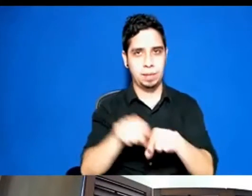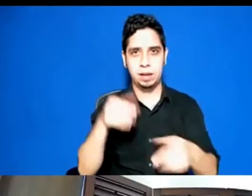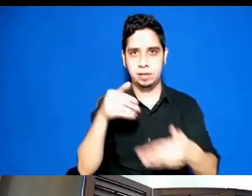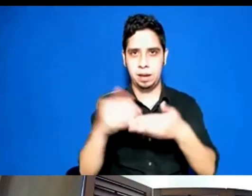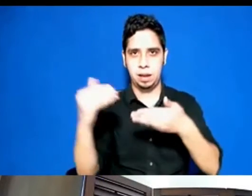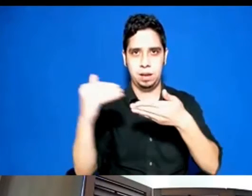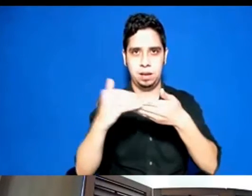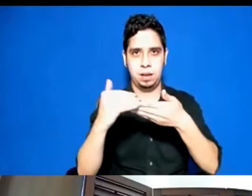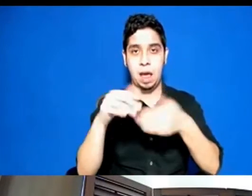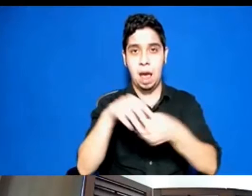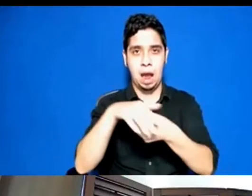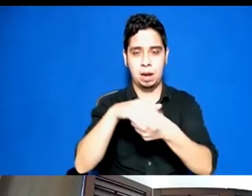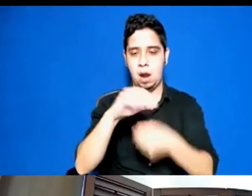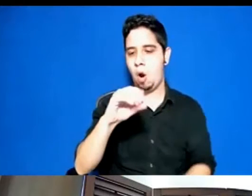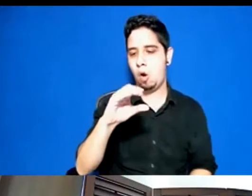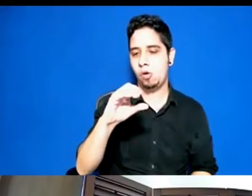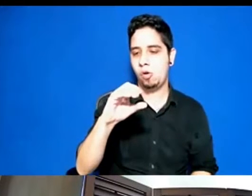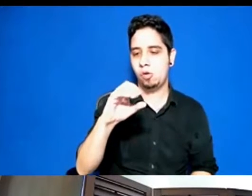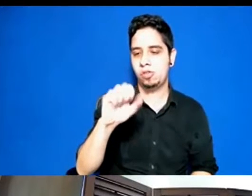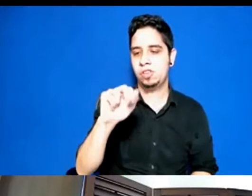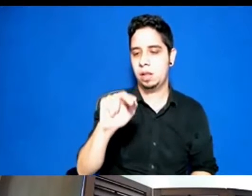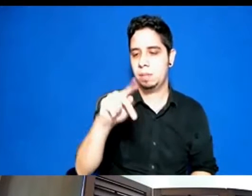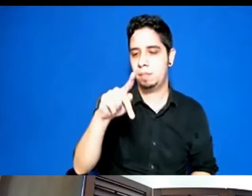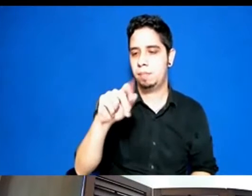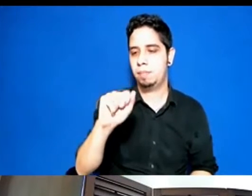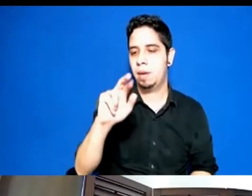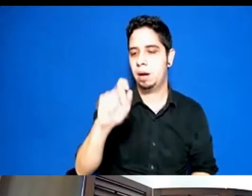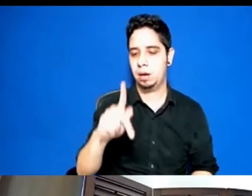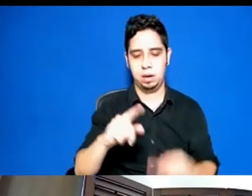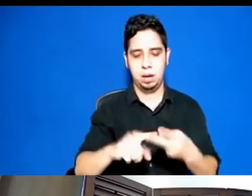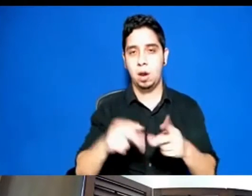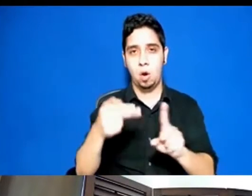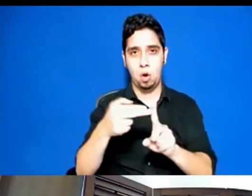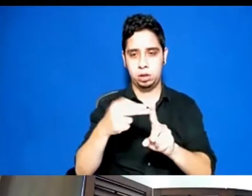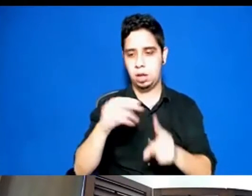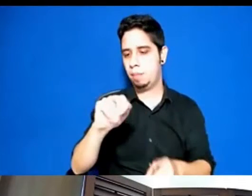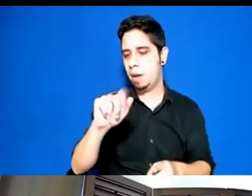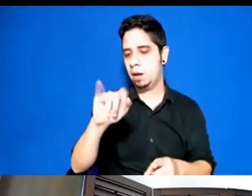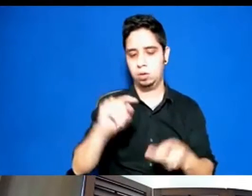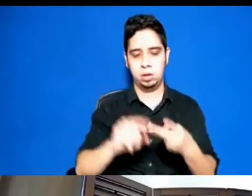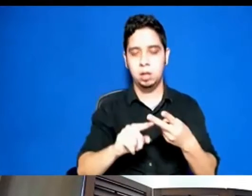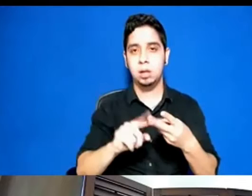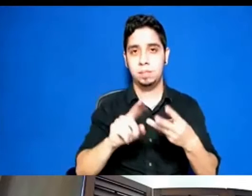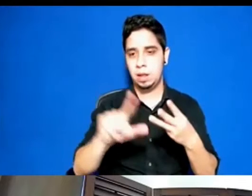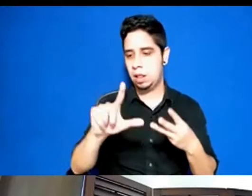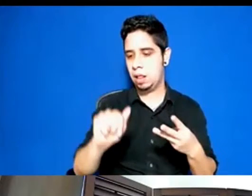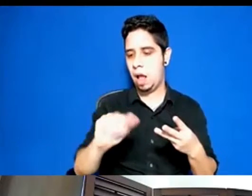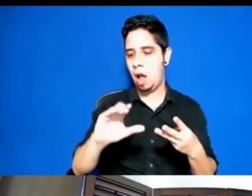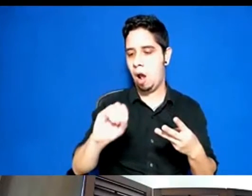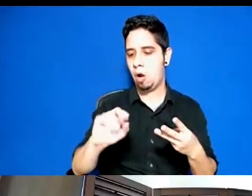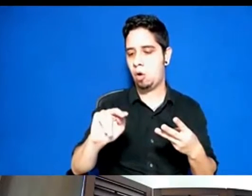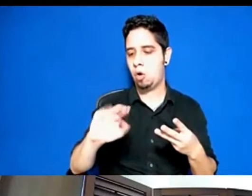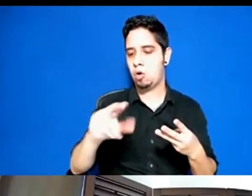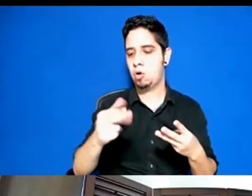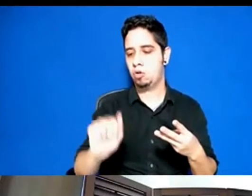Park, en Condado, en La Concha, en el Marriott. Entonces, estamos bregando con una especie que